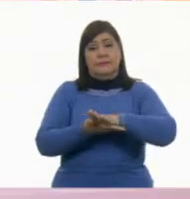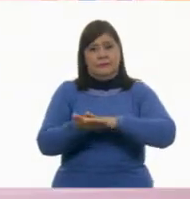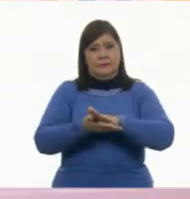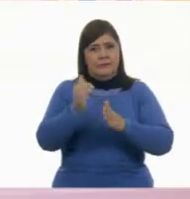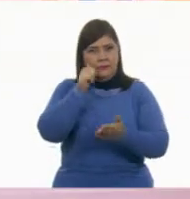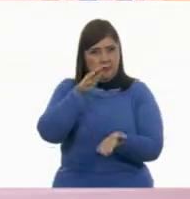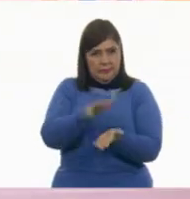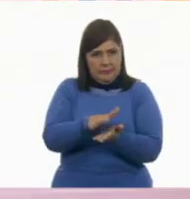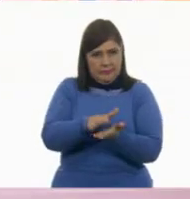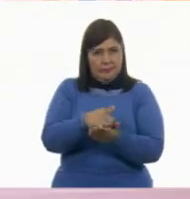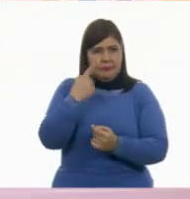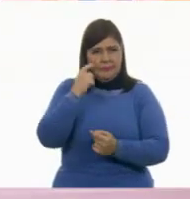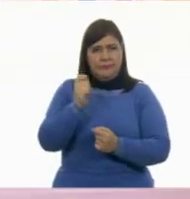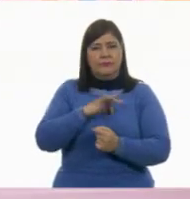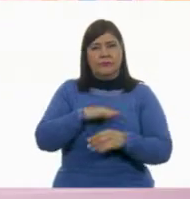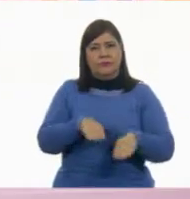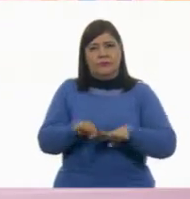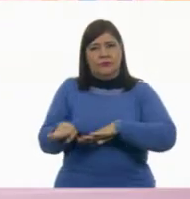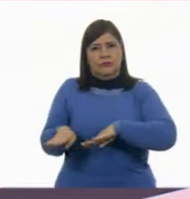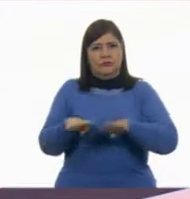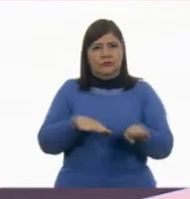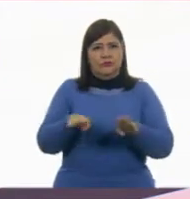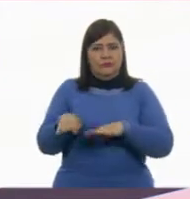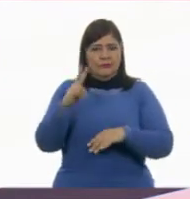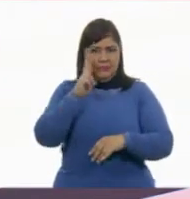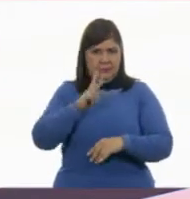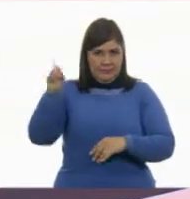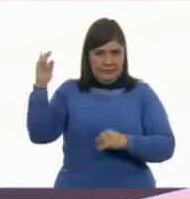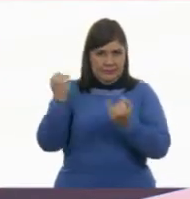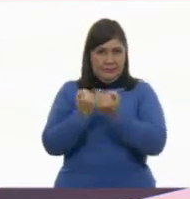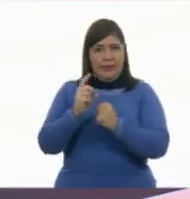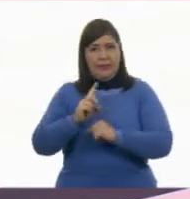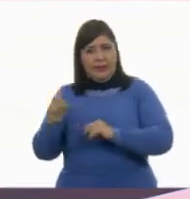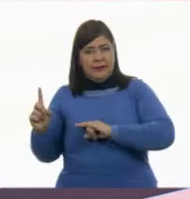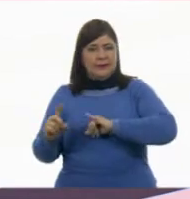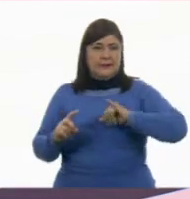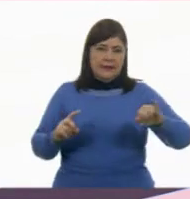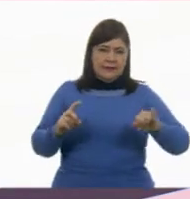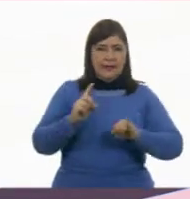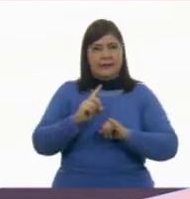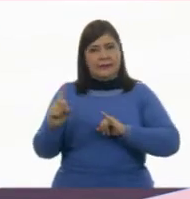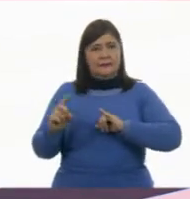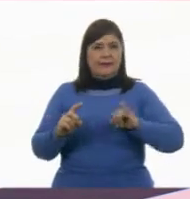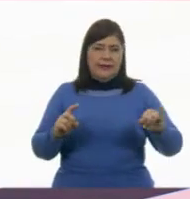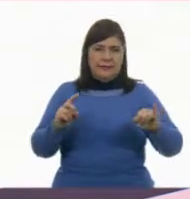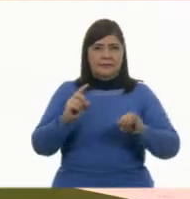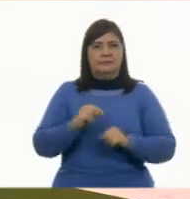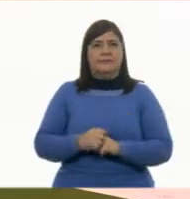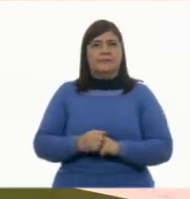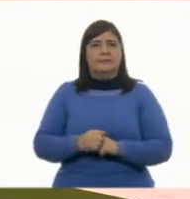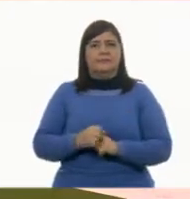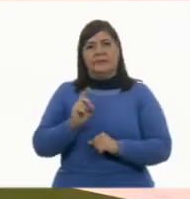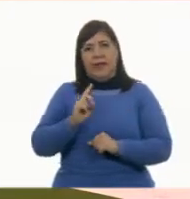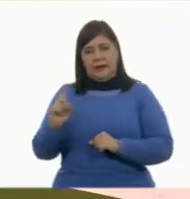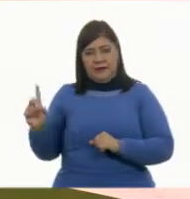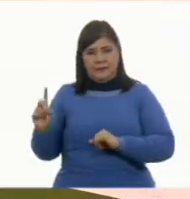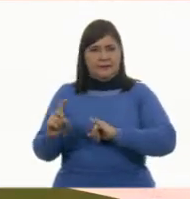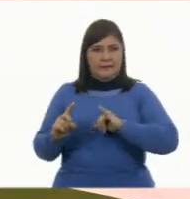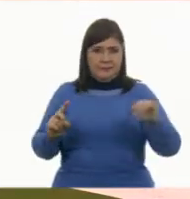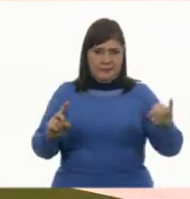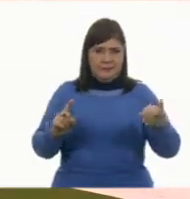en el piso. Entonces vamos a hacer derecha, izquierda, derecha, izquierda, derecha, izquierda,